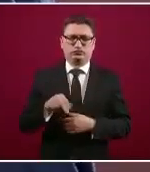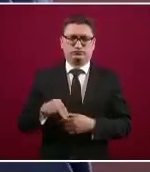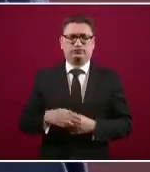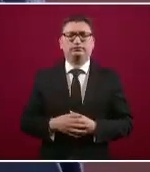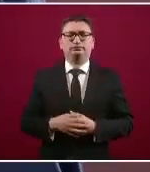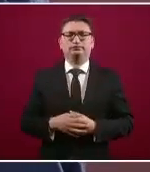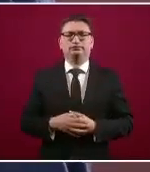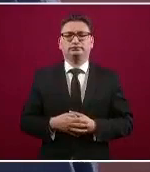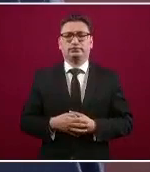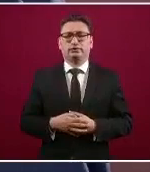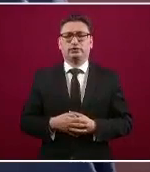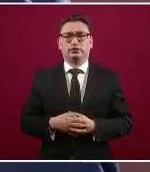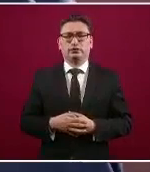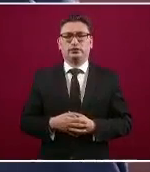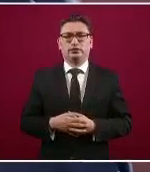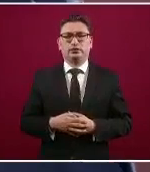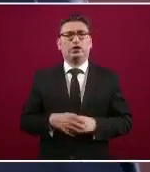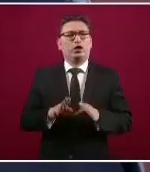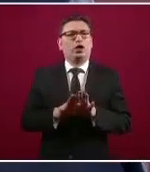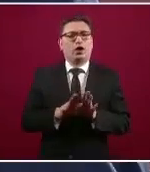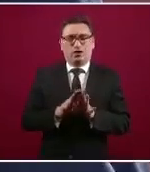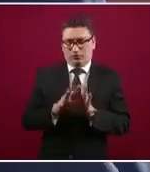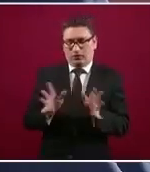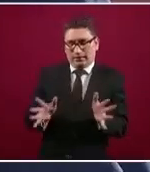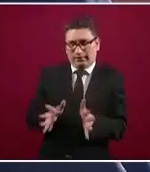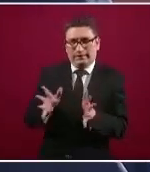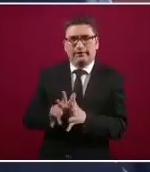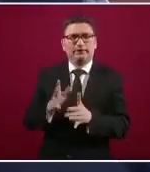con información, con motivación.